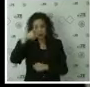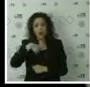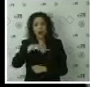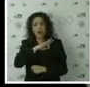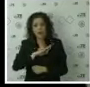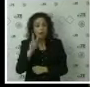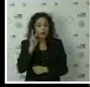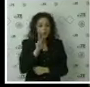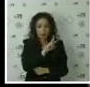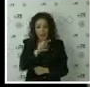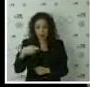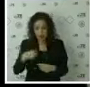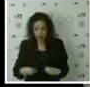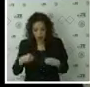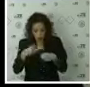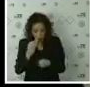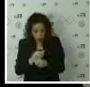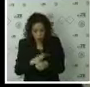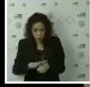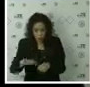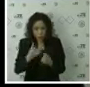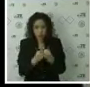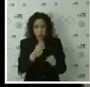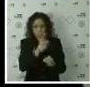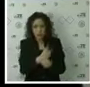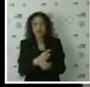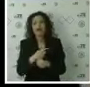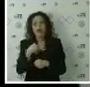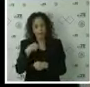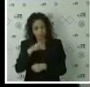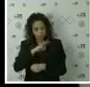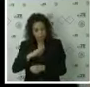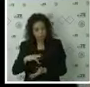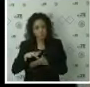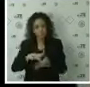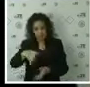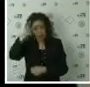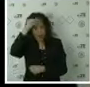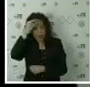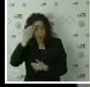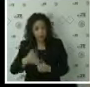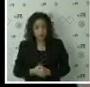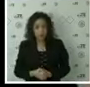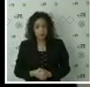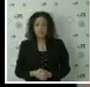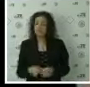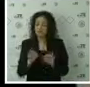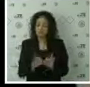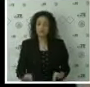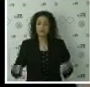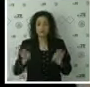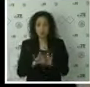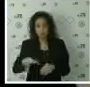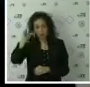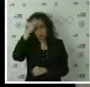que vivimos. Es necesario en el proceso educativo aprender mucho, conocer mucho,